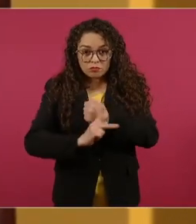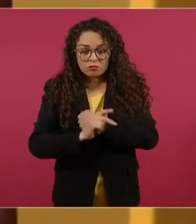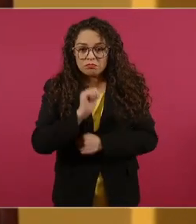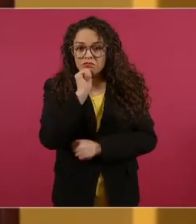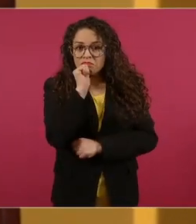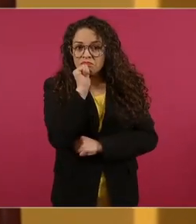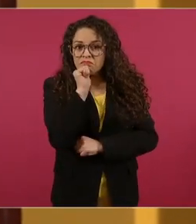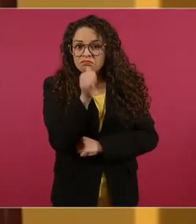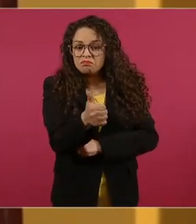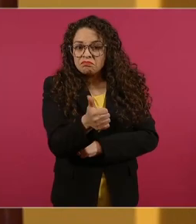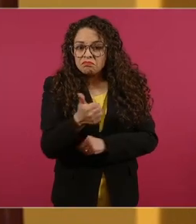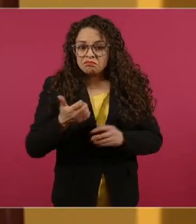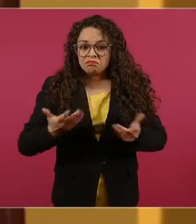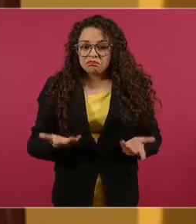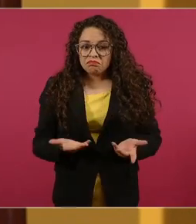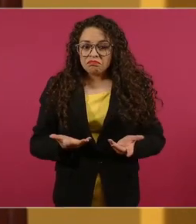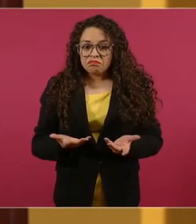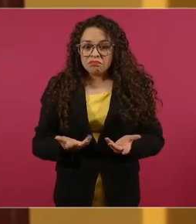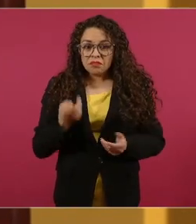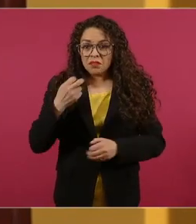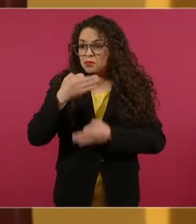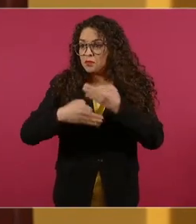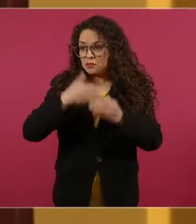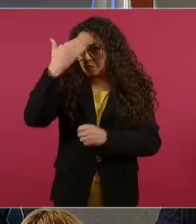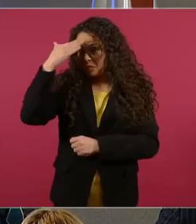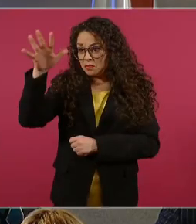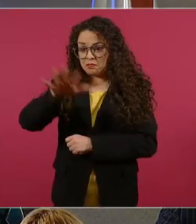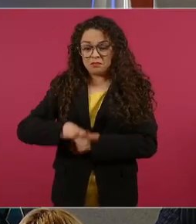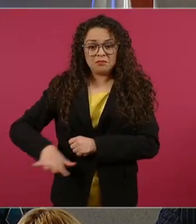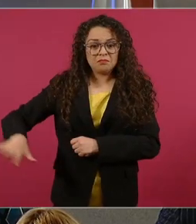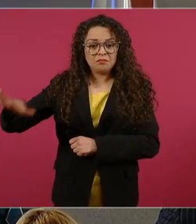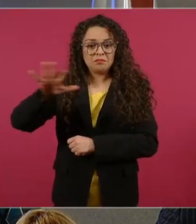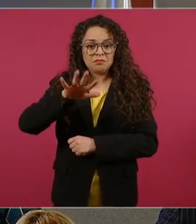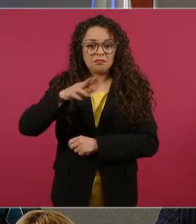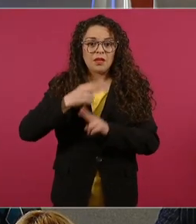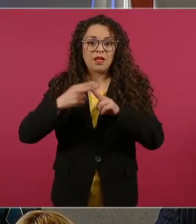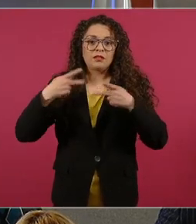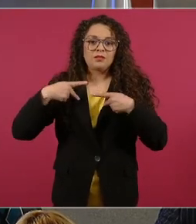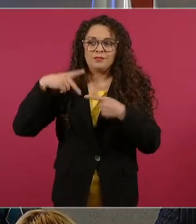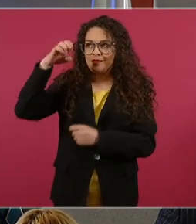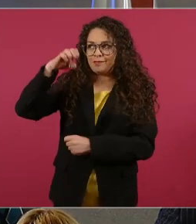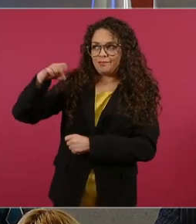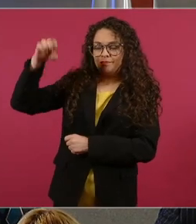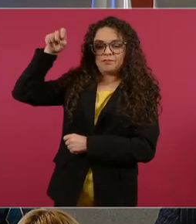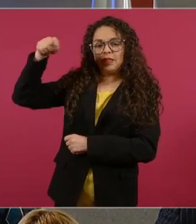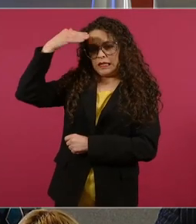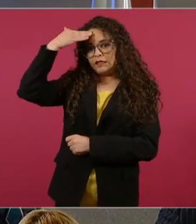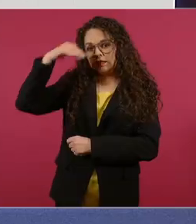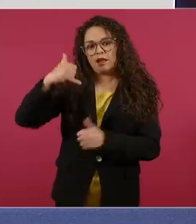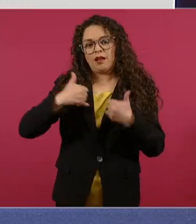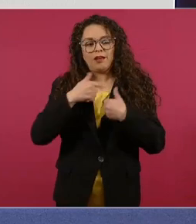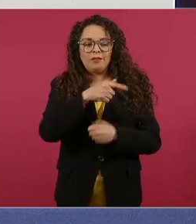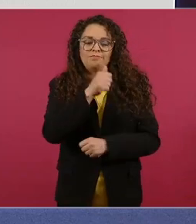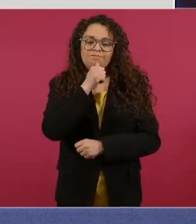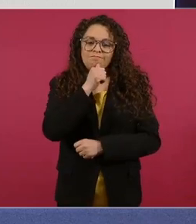Esto es de dominio público, sobre todo a la gente de más edad, los jóvenes